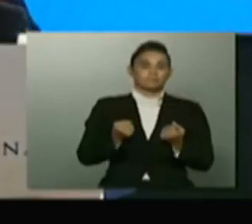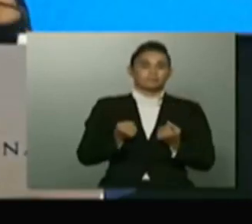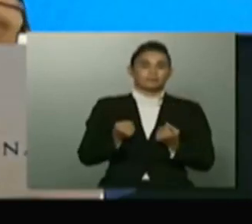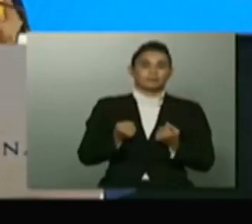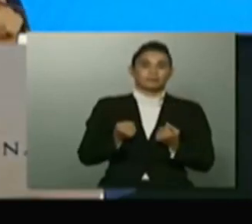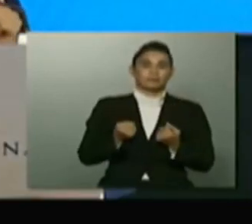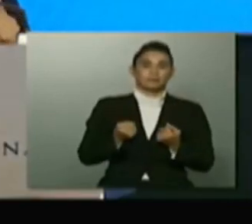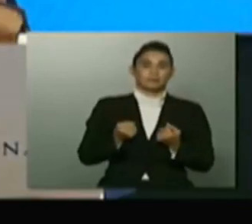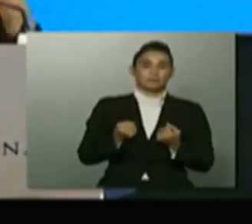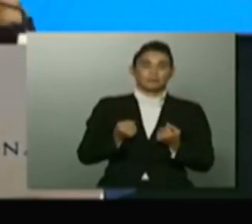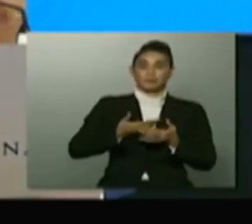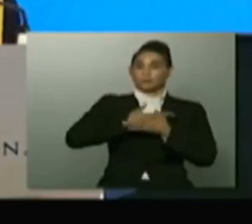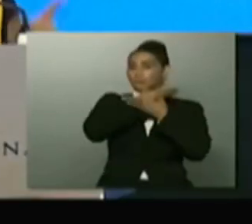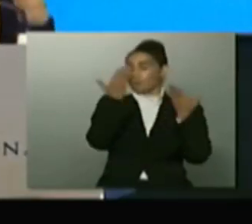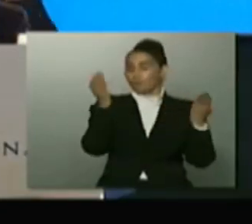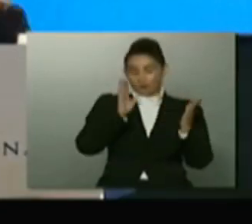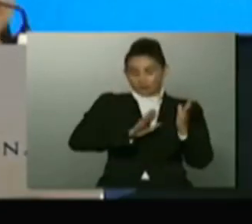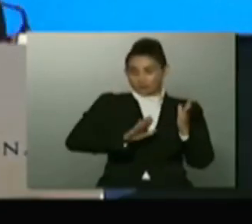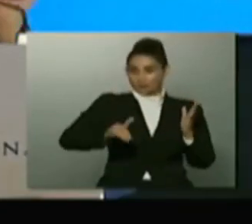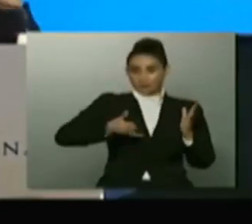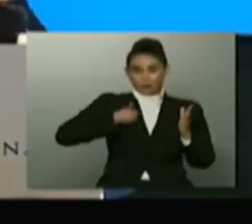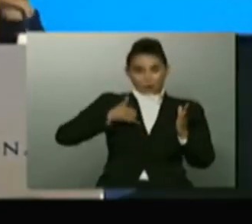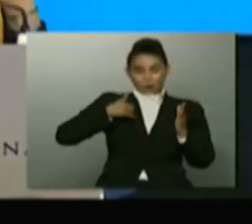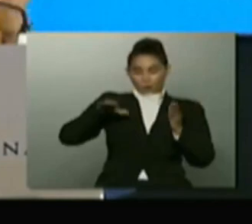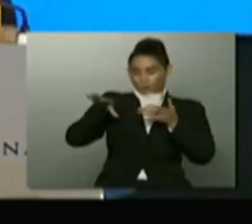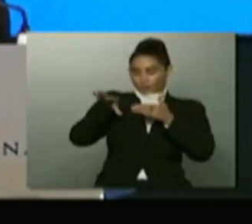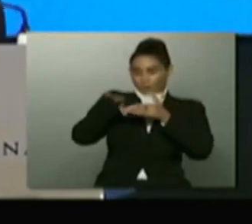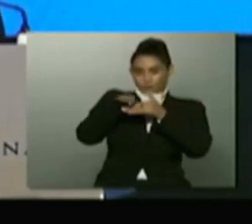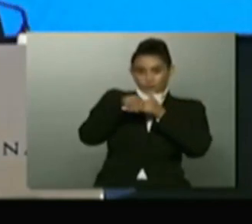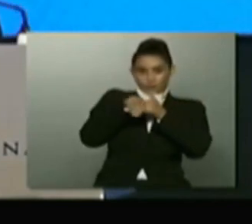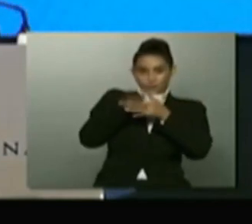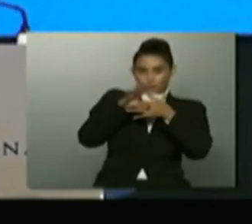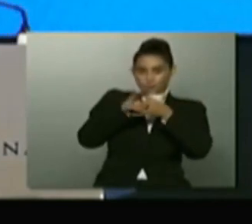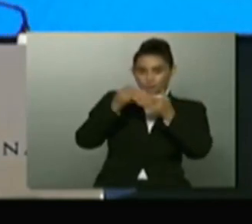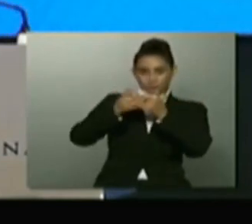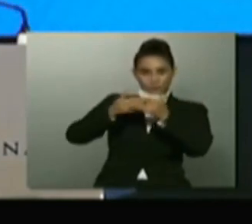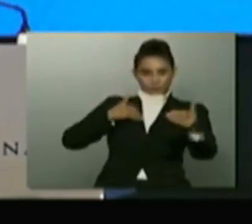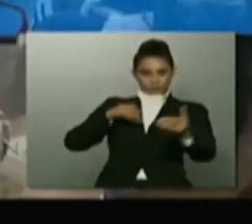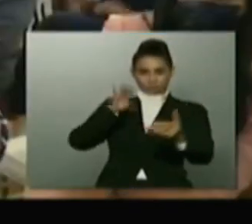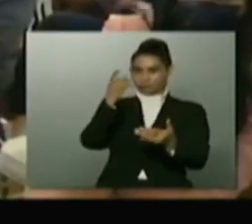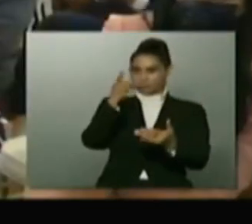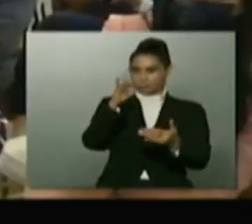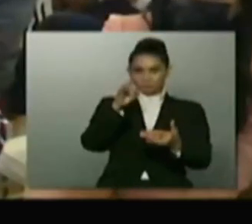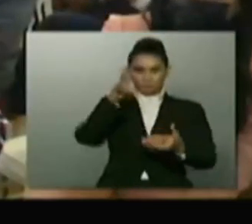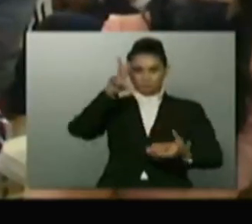ninguna niña casadas o unidas antes de los 18